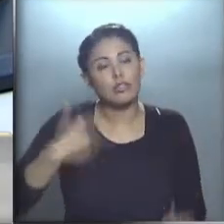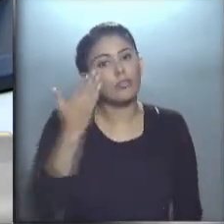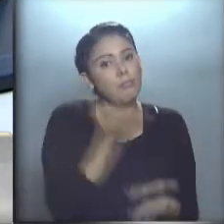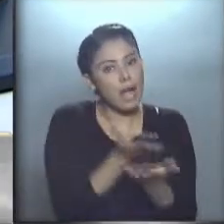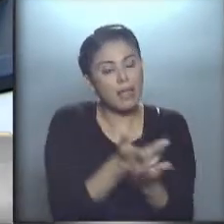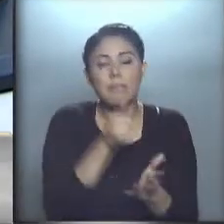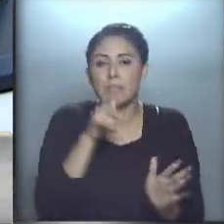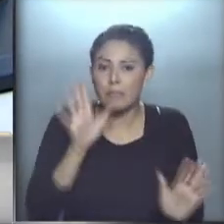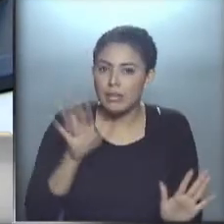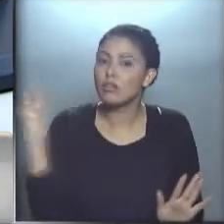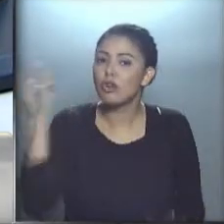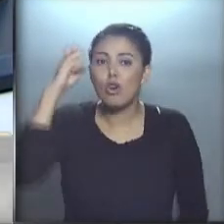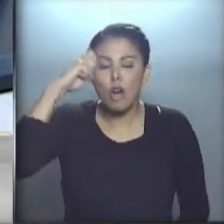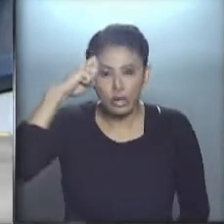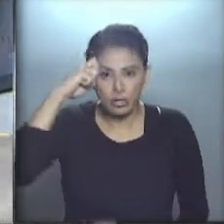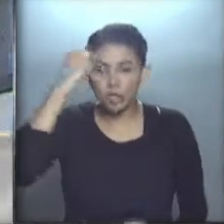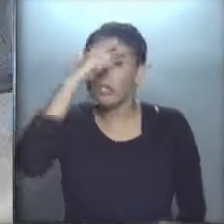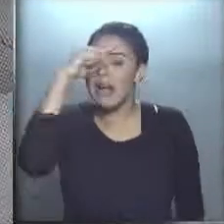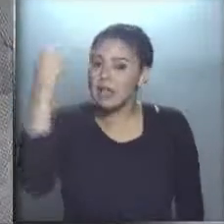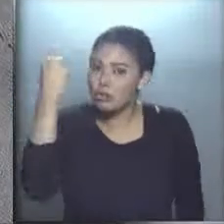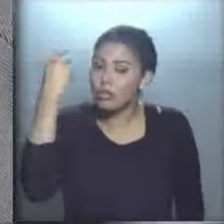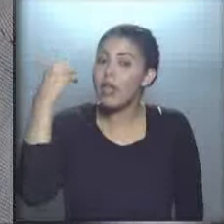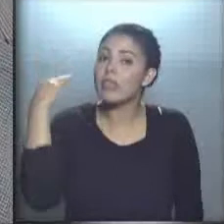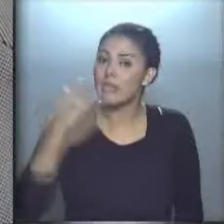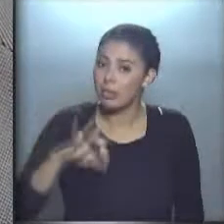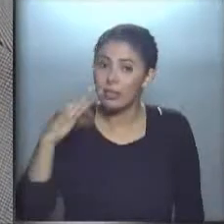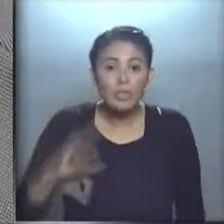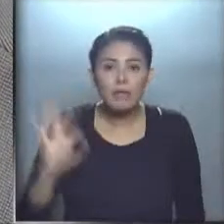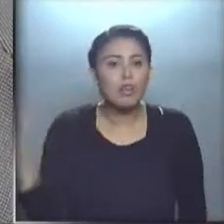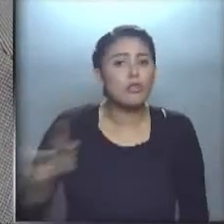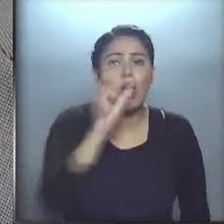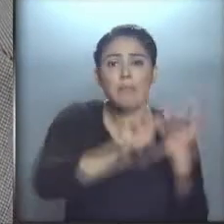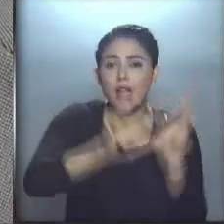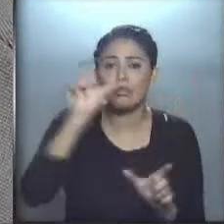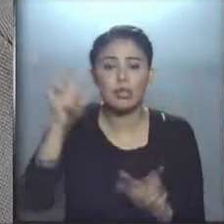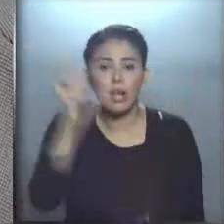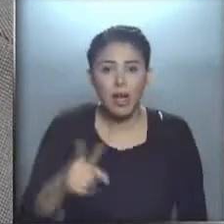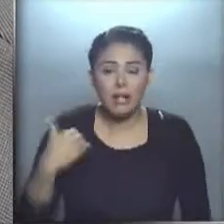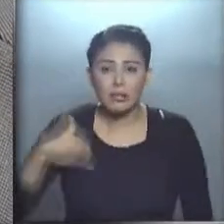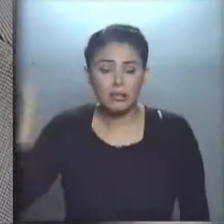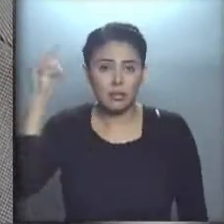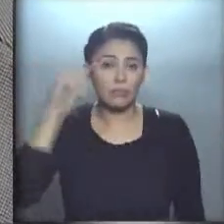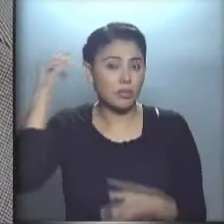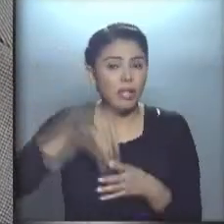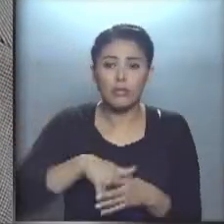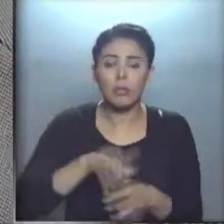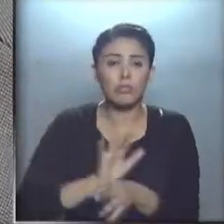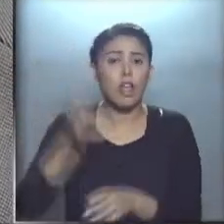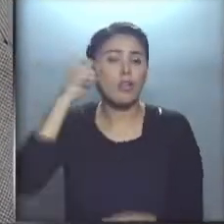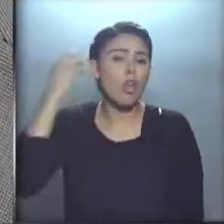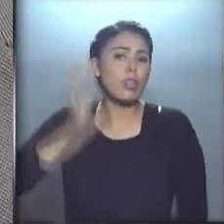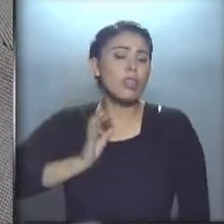pidiendo. Creo que el Congreso Nacional le debe a la ciudadanía, le debe a los habitantes del país, es una deuda